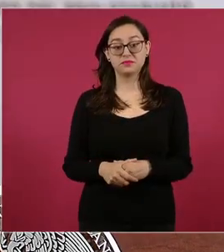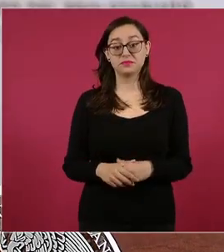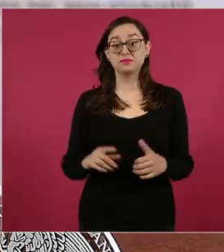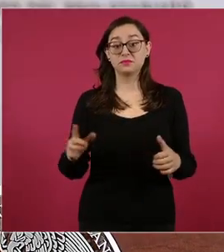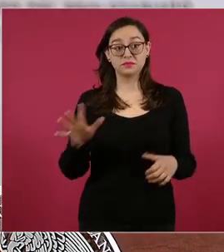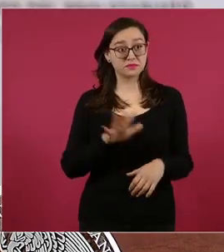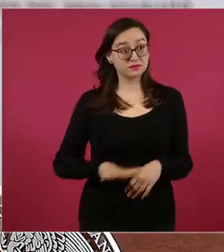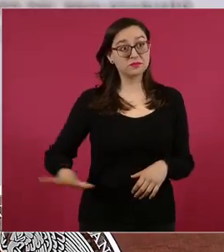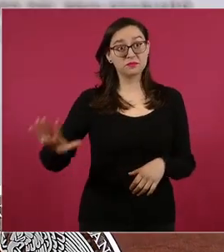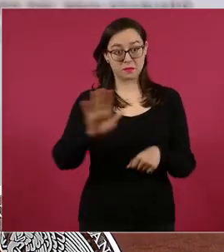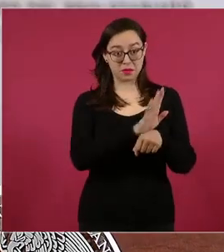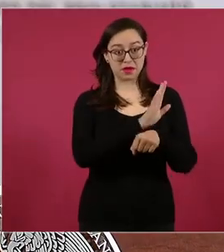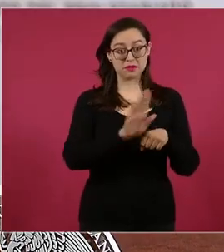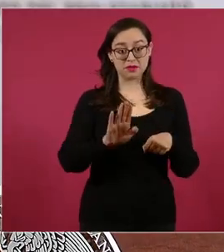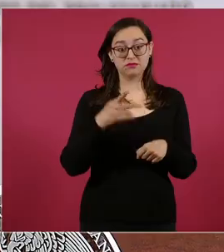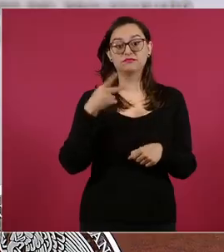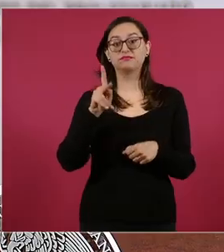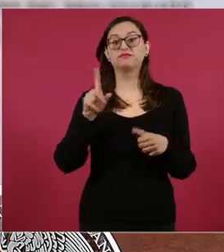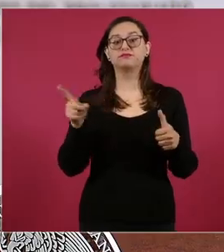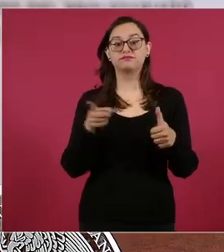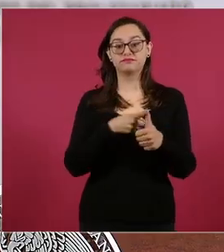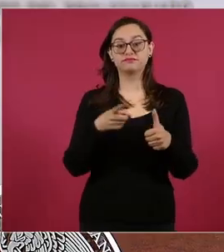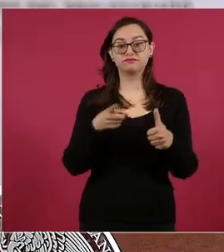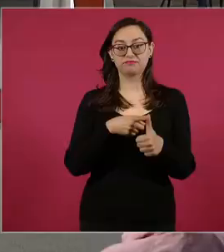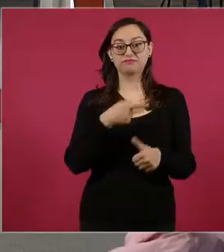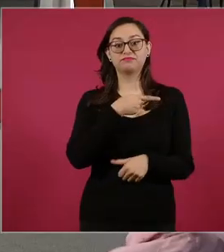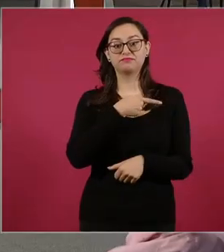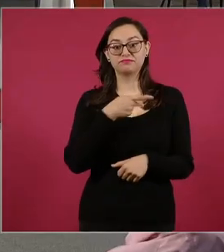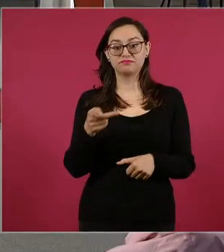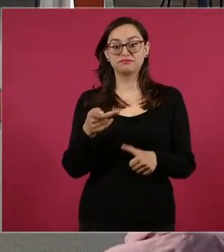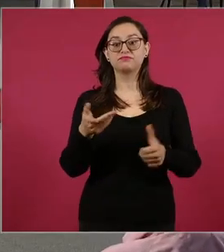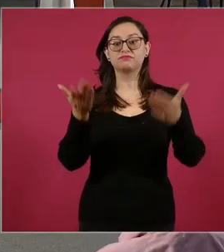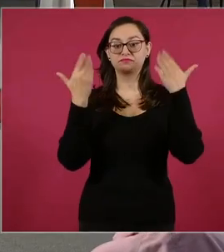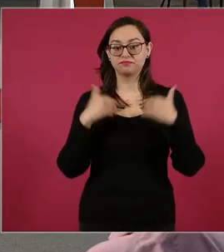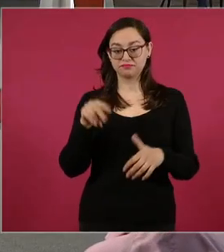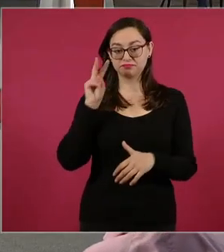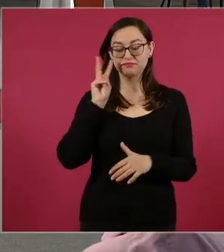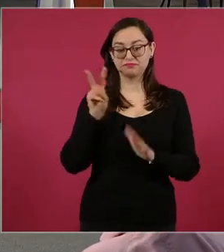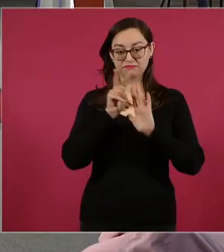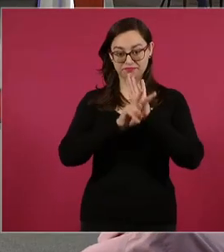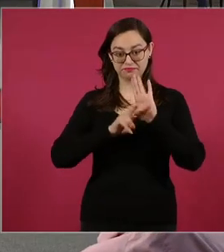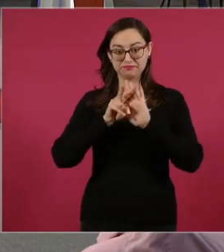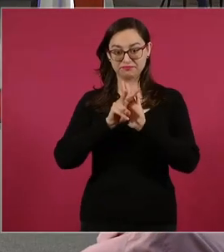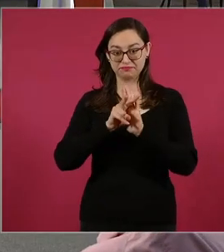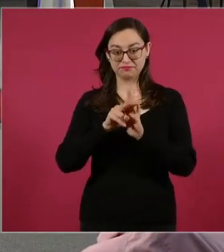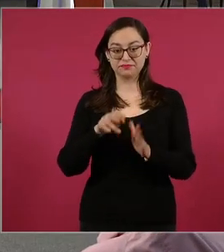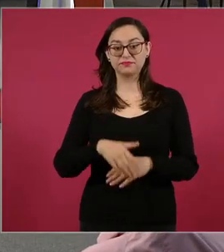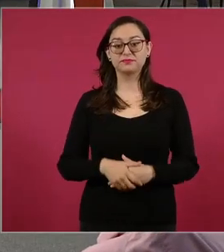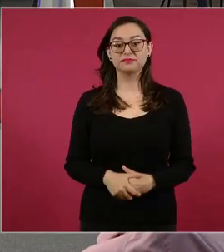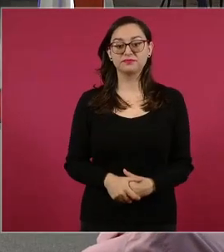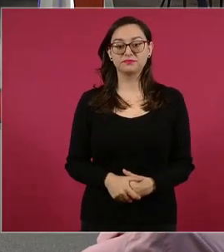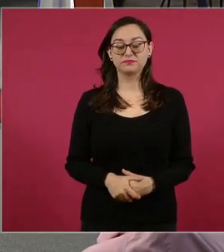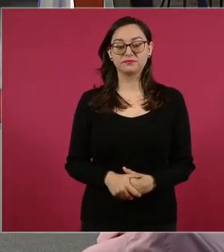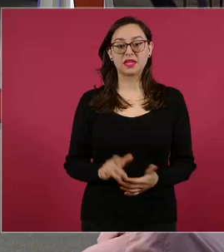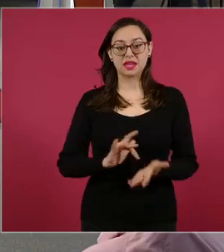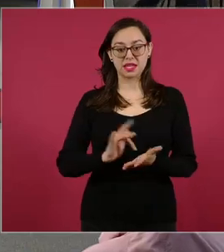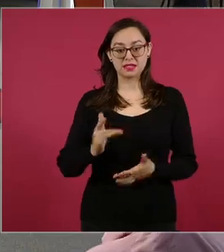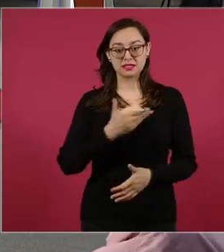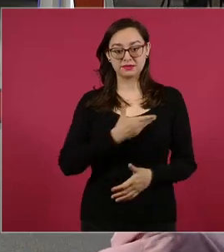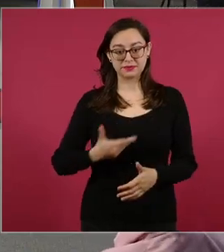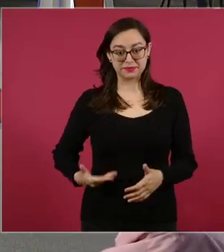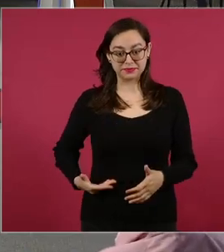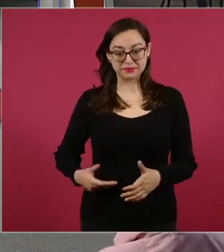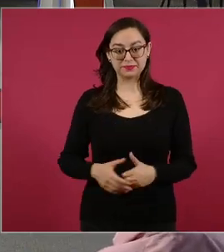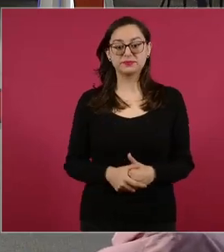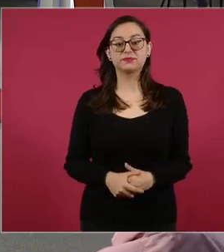todos, primero los pobres. Y los invito a ver el siguiente video. Gracias, señor presidente. Señor